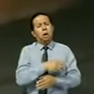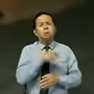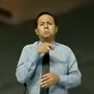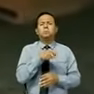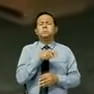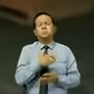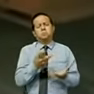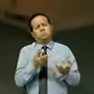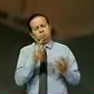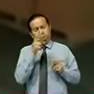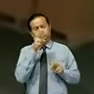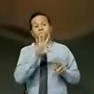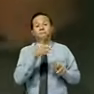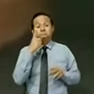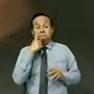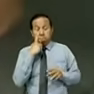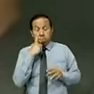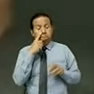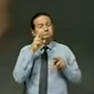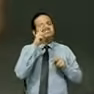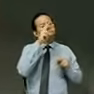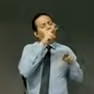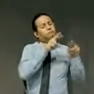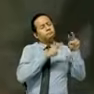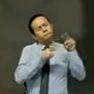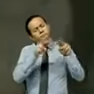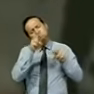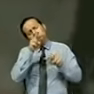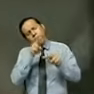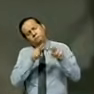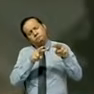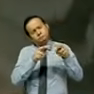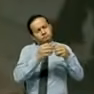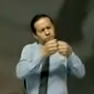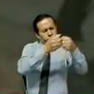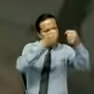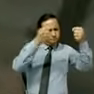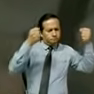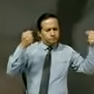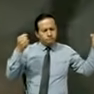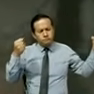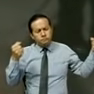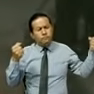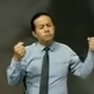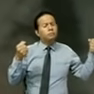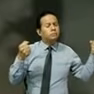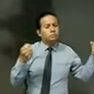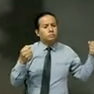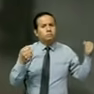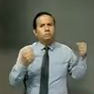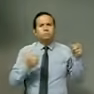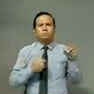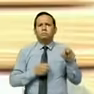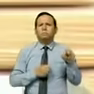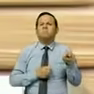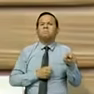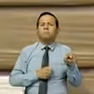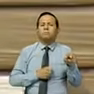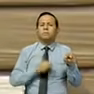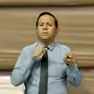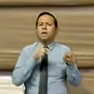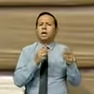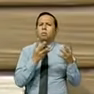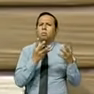realizar la inspección preembarque de un contenedor y al abrir las respectivas puertas, encuentran en su